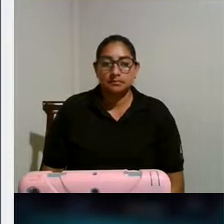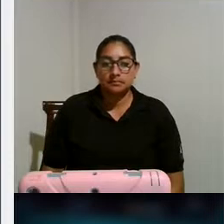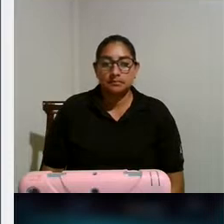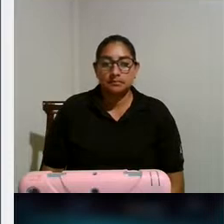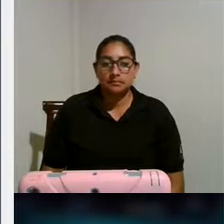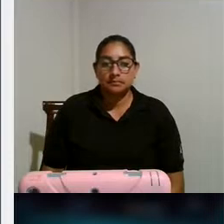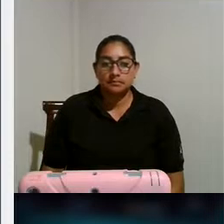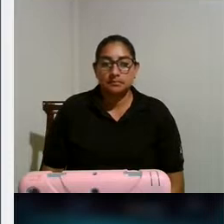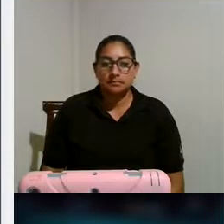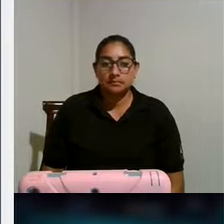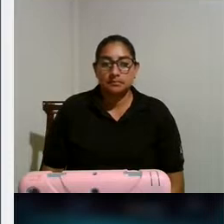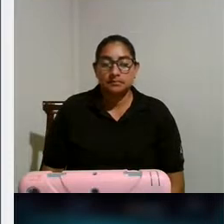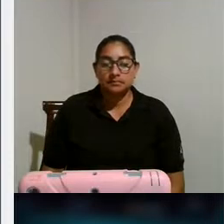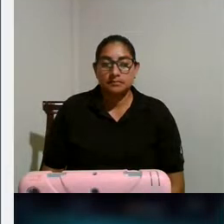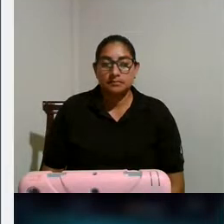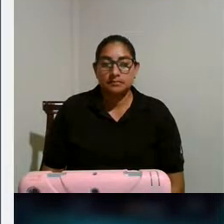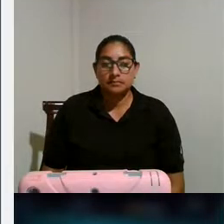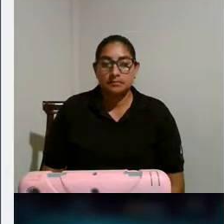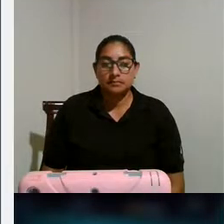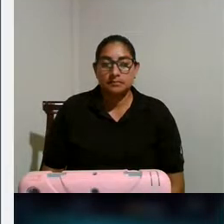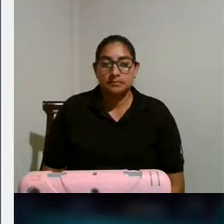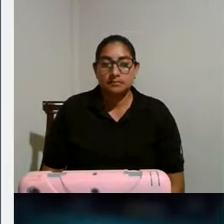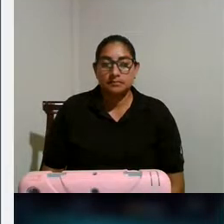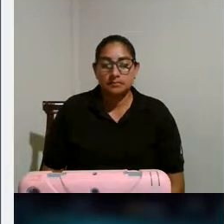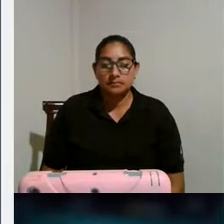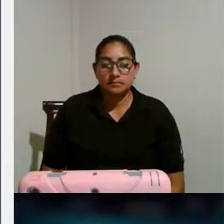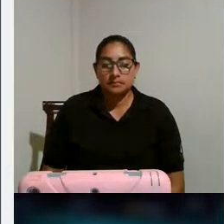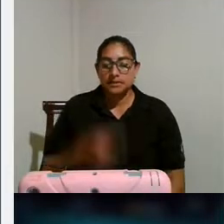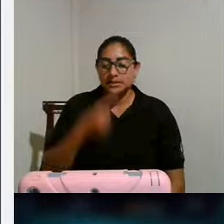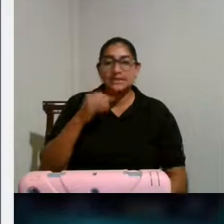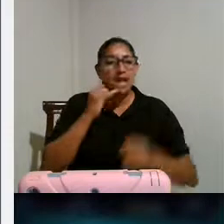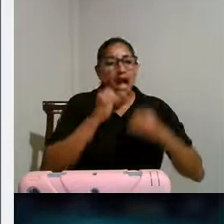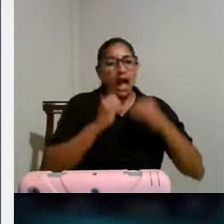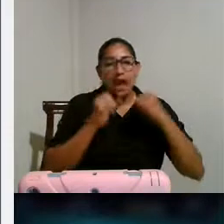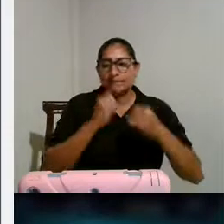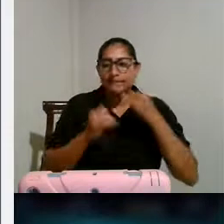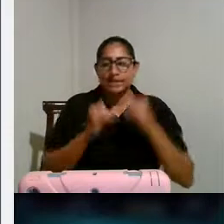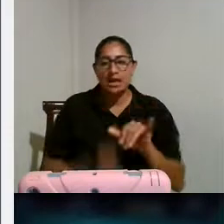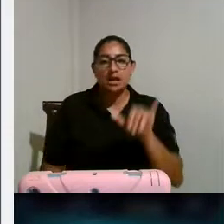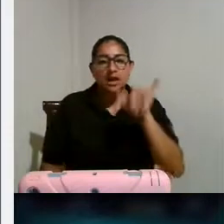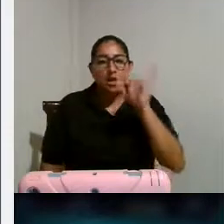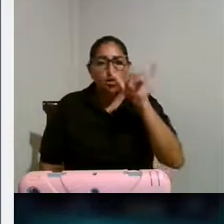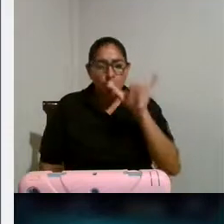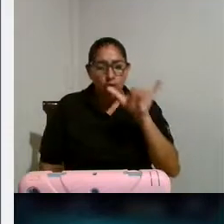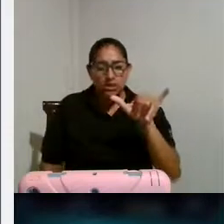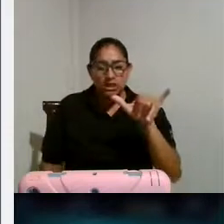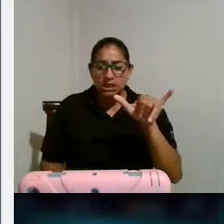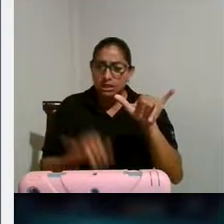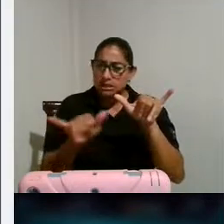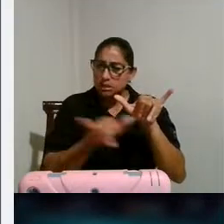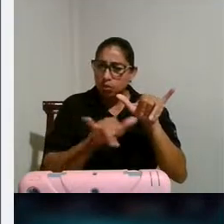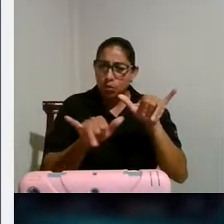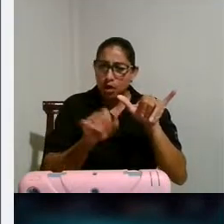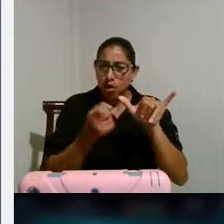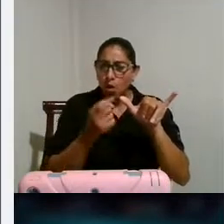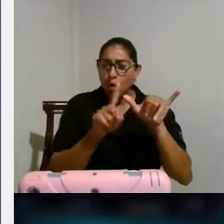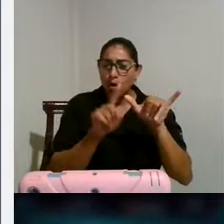sí, correcto. Y ese, al puro final que quedó el de y igual a 11x